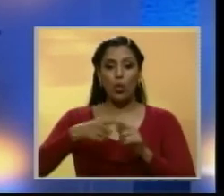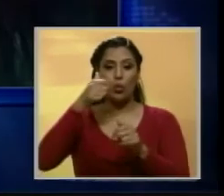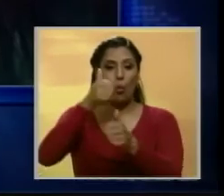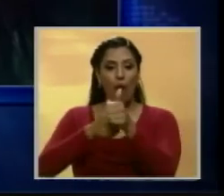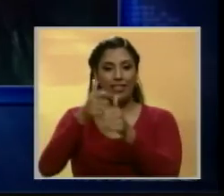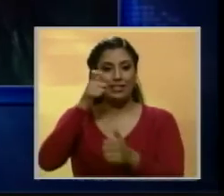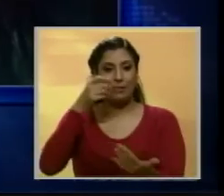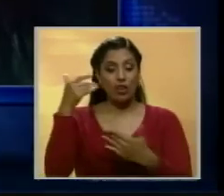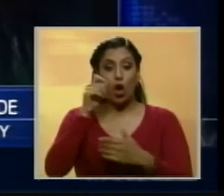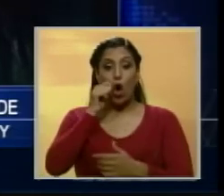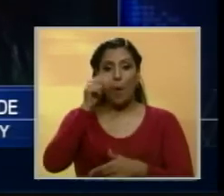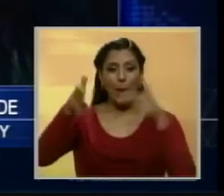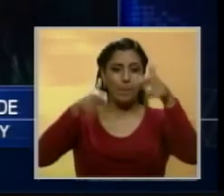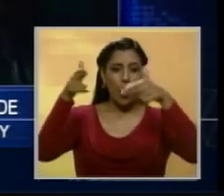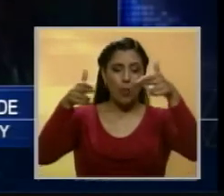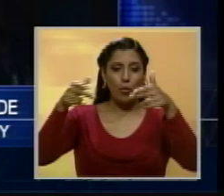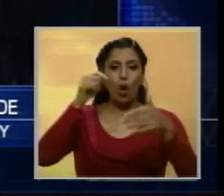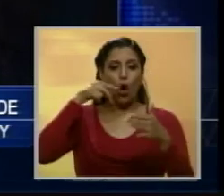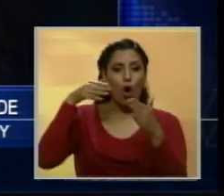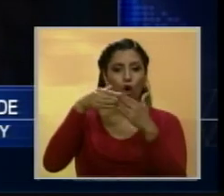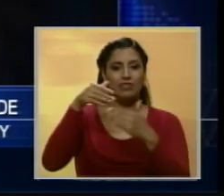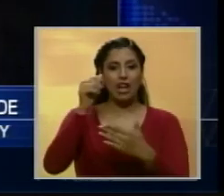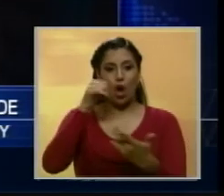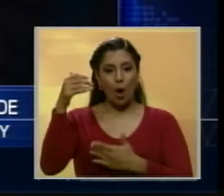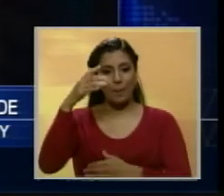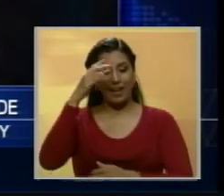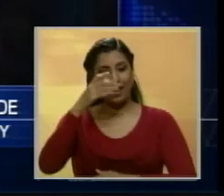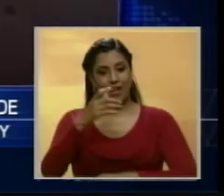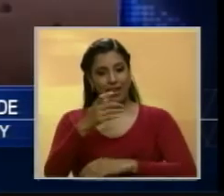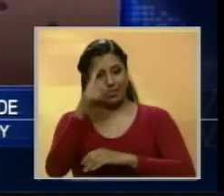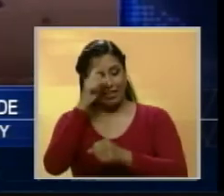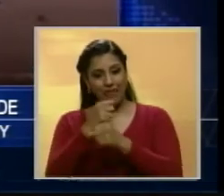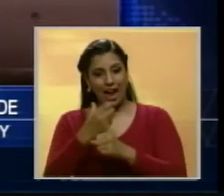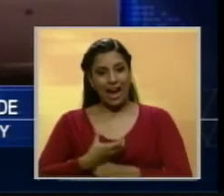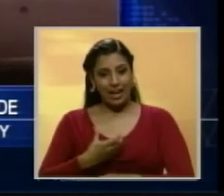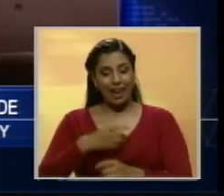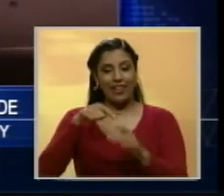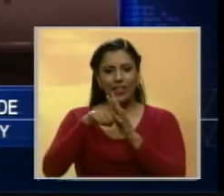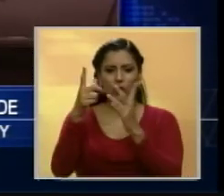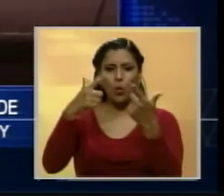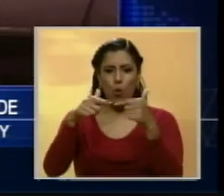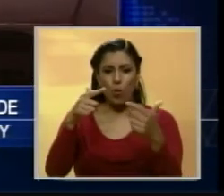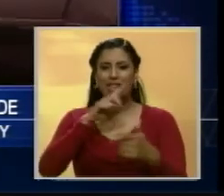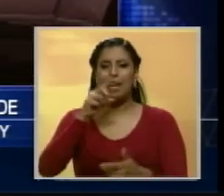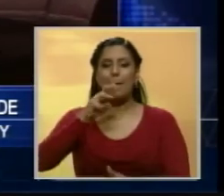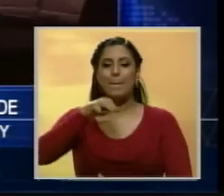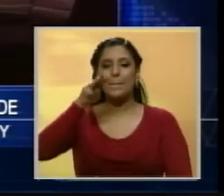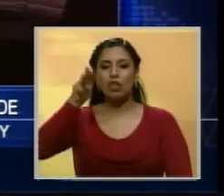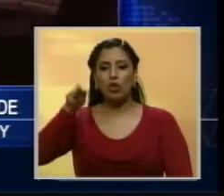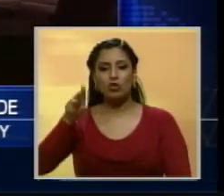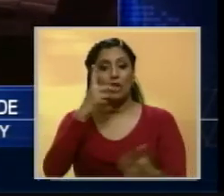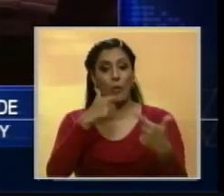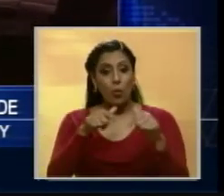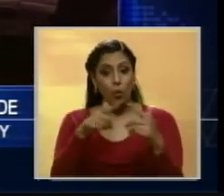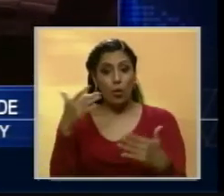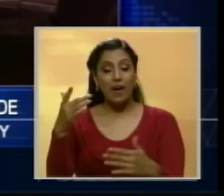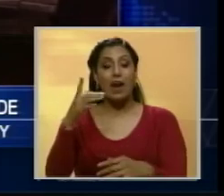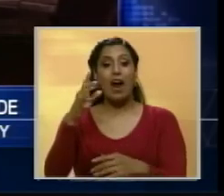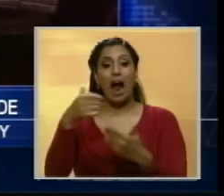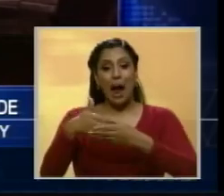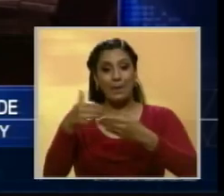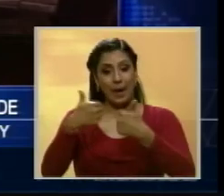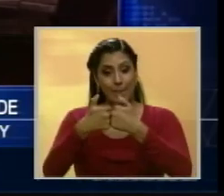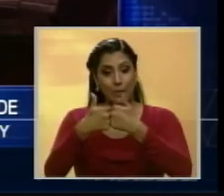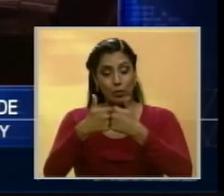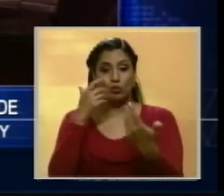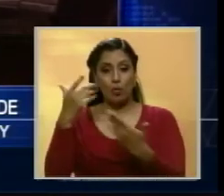escolta. Hombres armados dispararon contra el vehículo del mandatario local cuando circulaba por el sector de Mendoza. Leisbia Mata, compañera